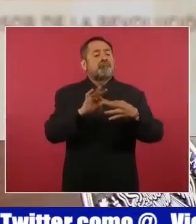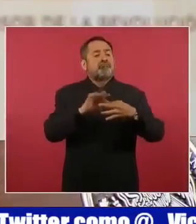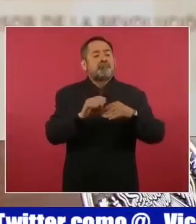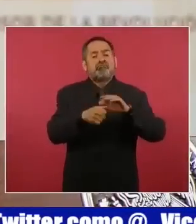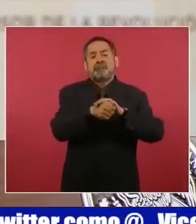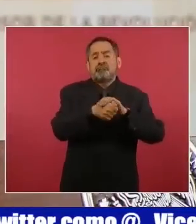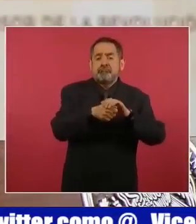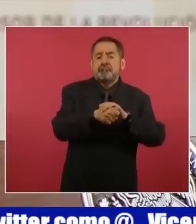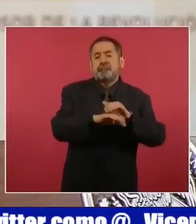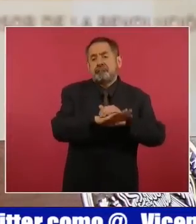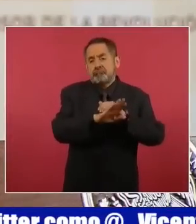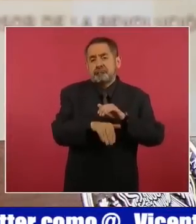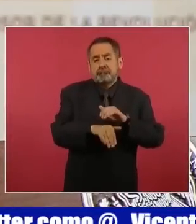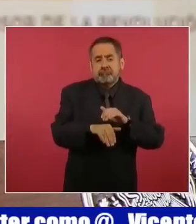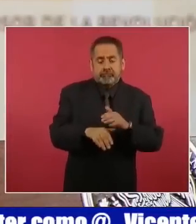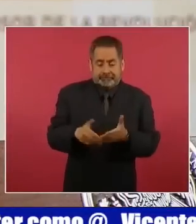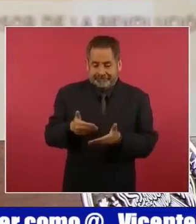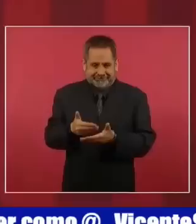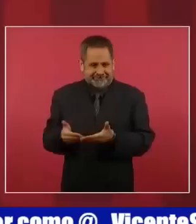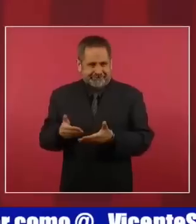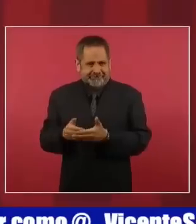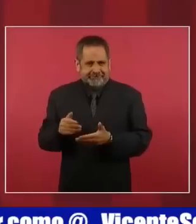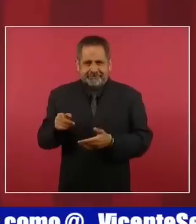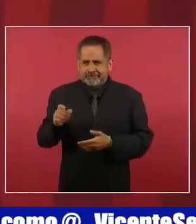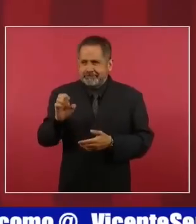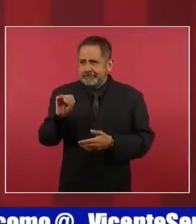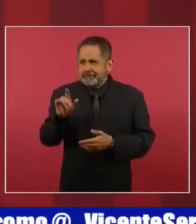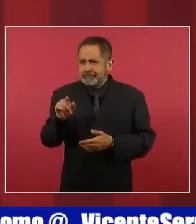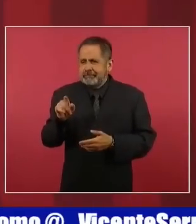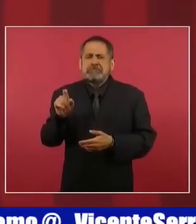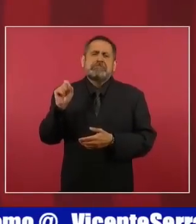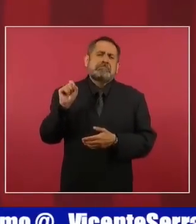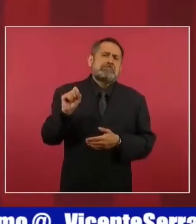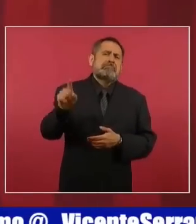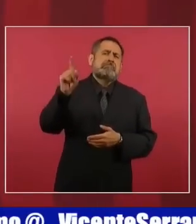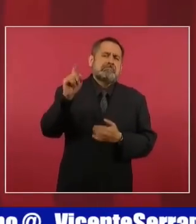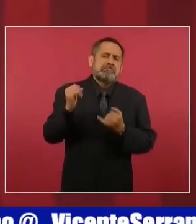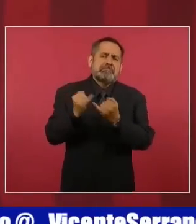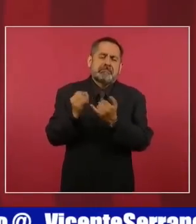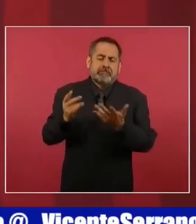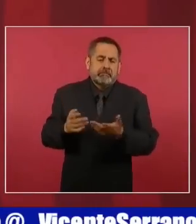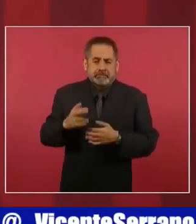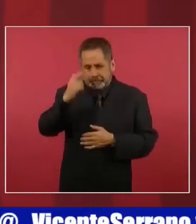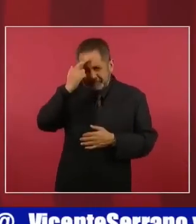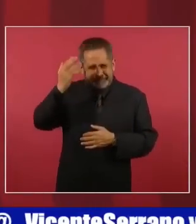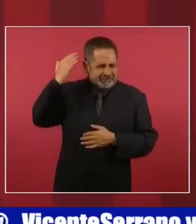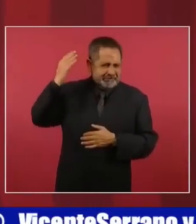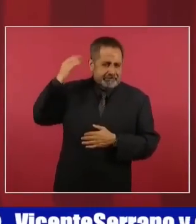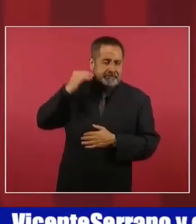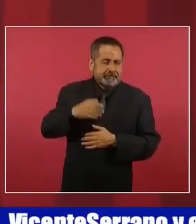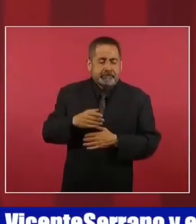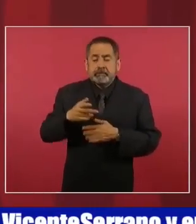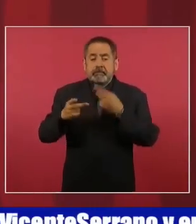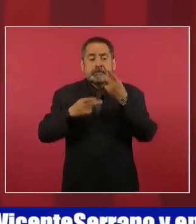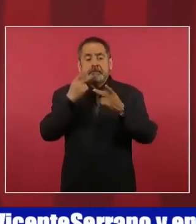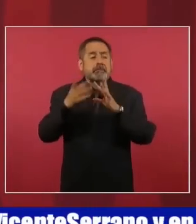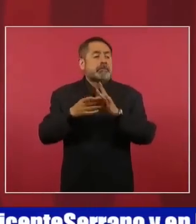que obviamente sí representan esa parte, lo que menciona Manuel, yo que vengo llegando de Argentina hace